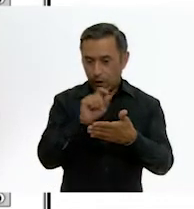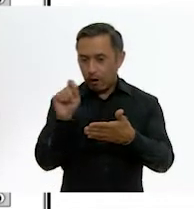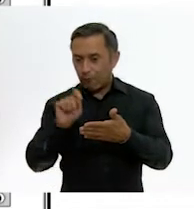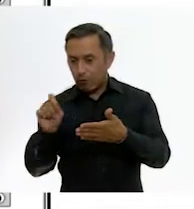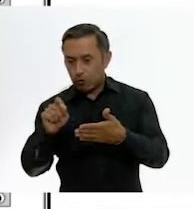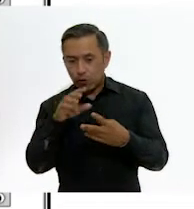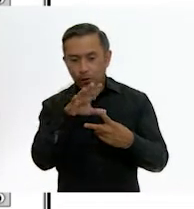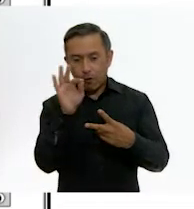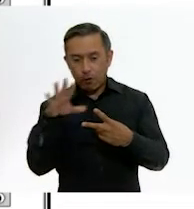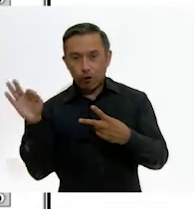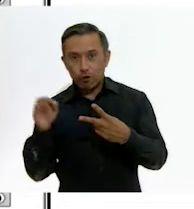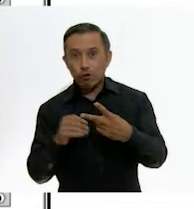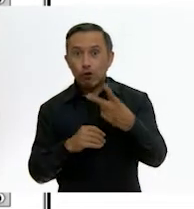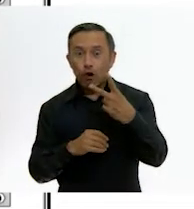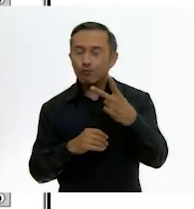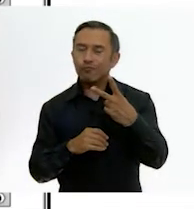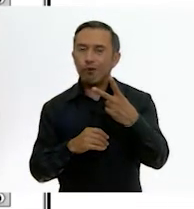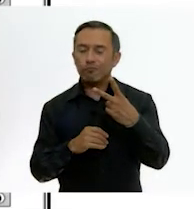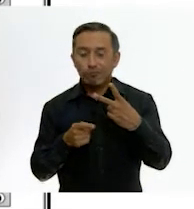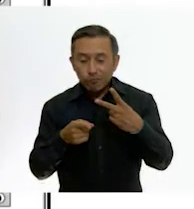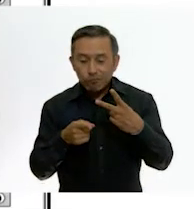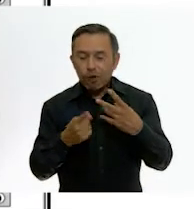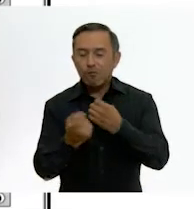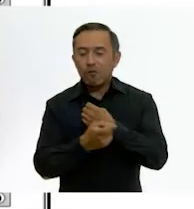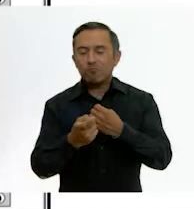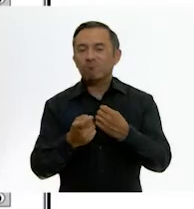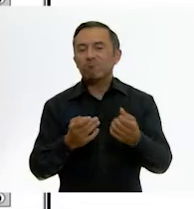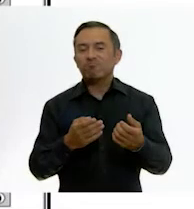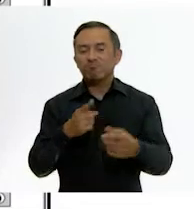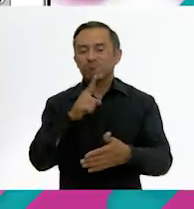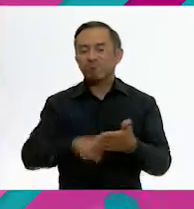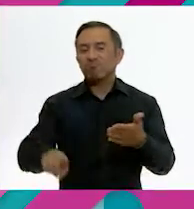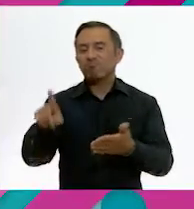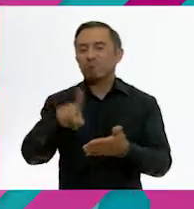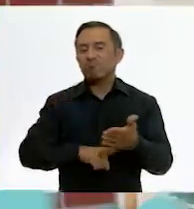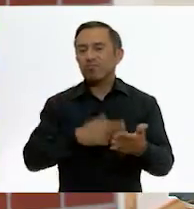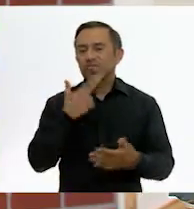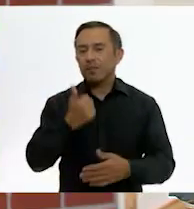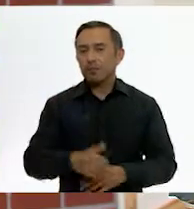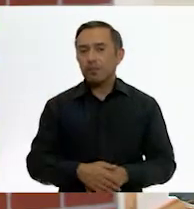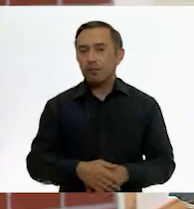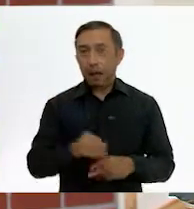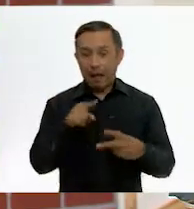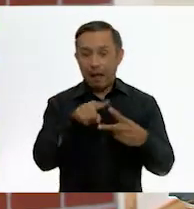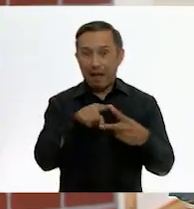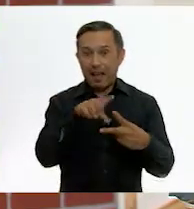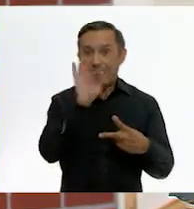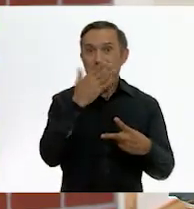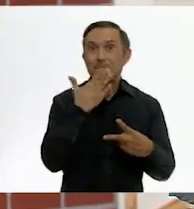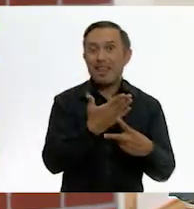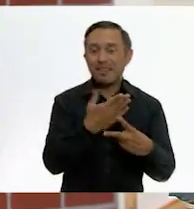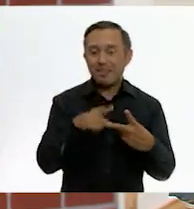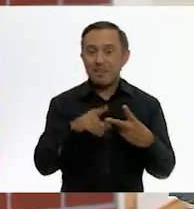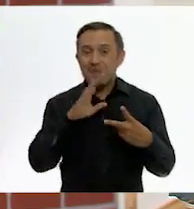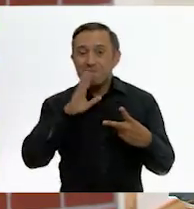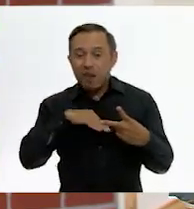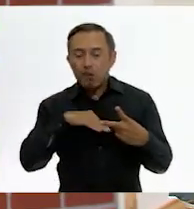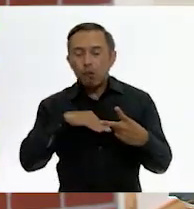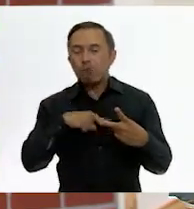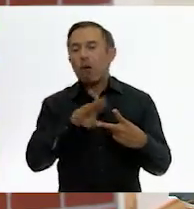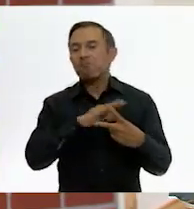inmediatamente te lo anula y entonces aunque uno de los dos hubiera estado correcta ya tu respuesta va a estar